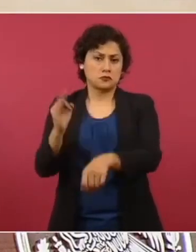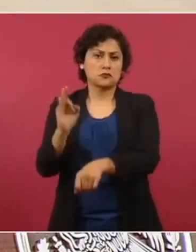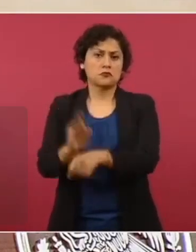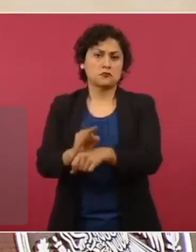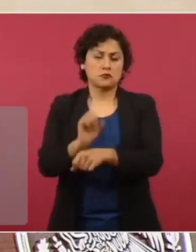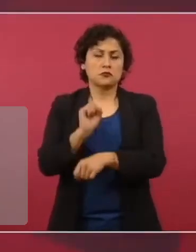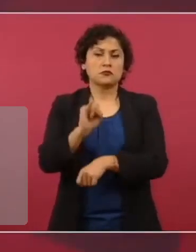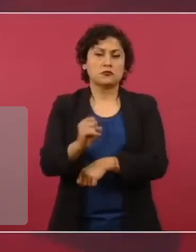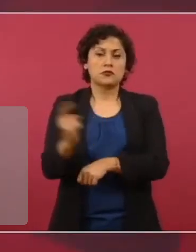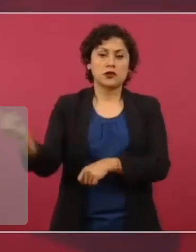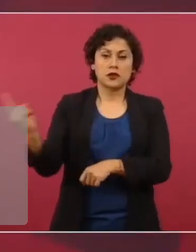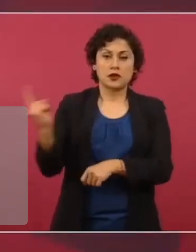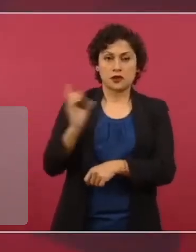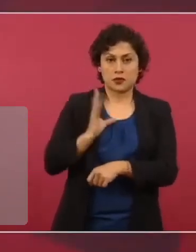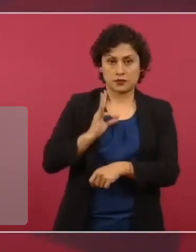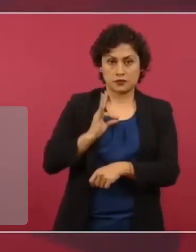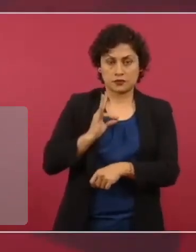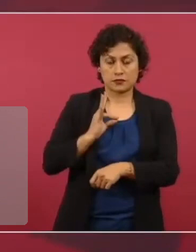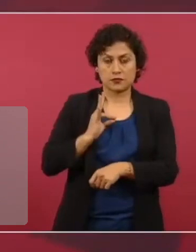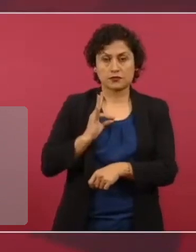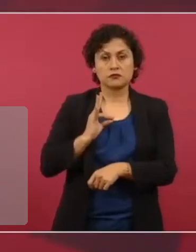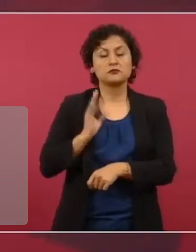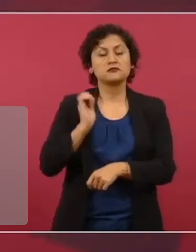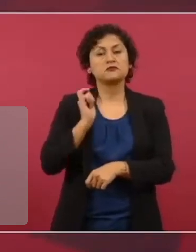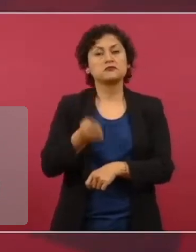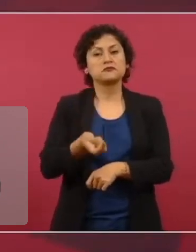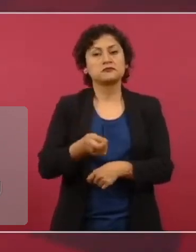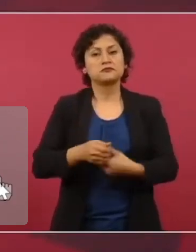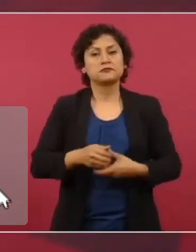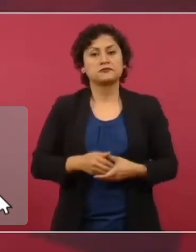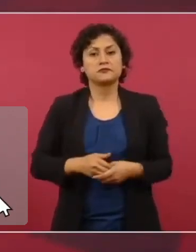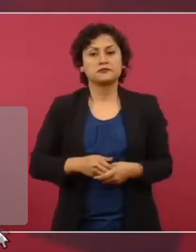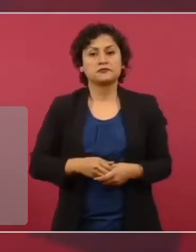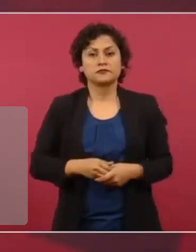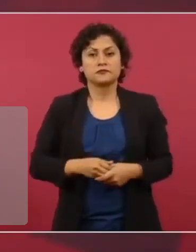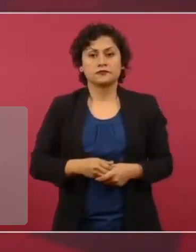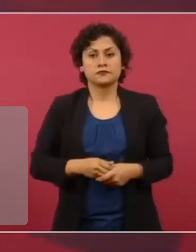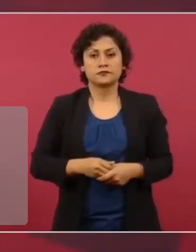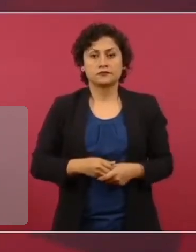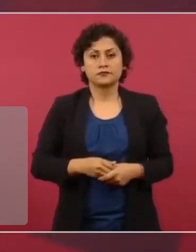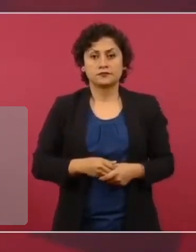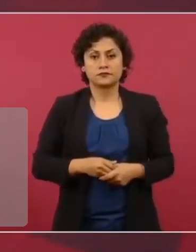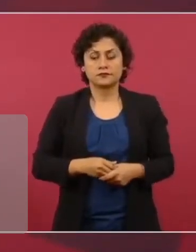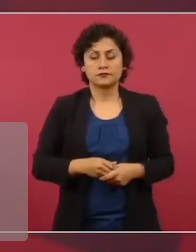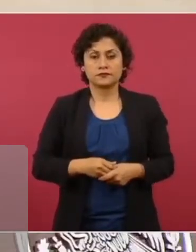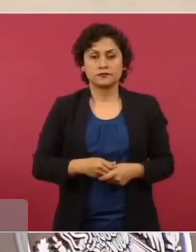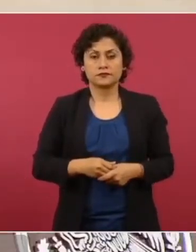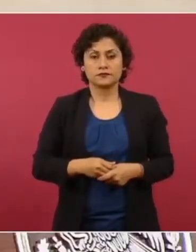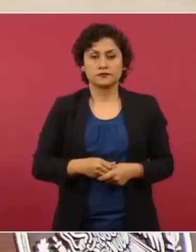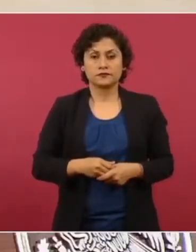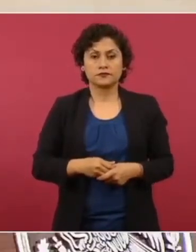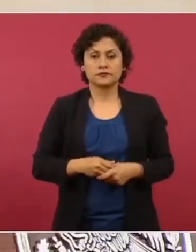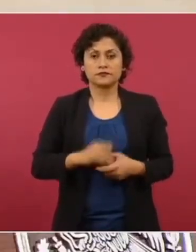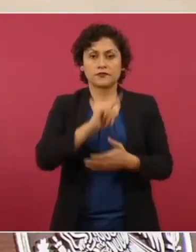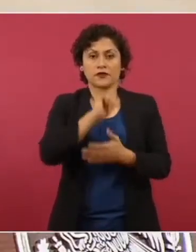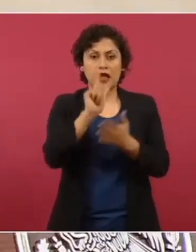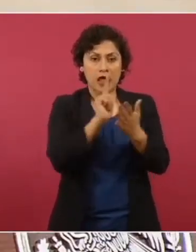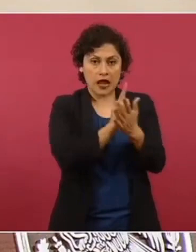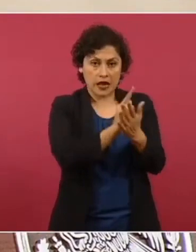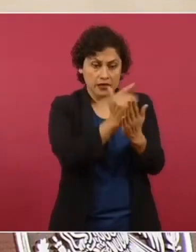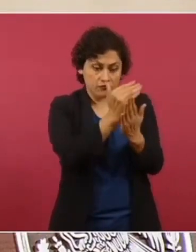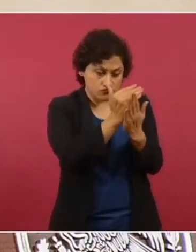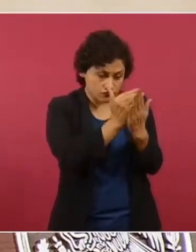Me explicaba de que no hay fundamento legal